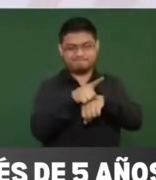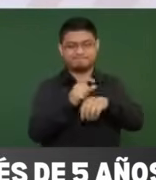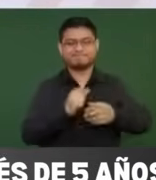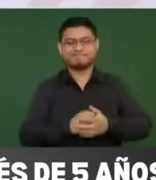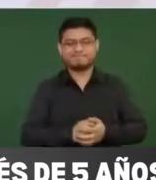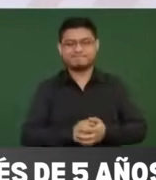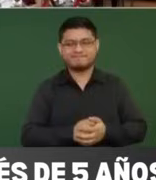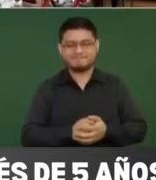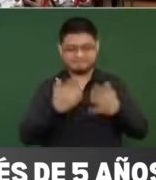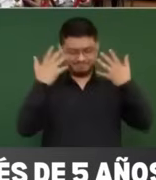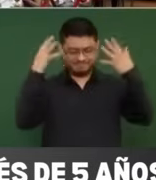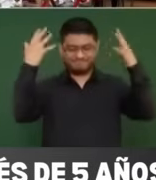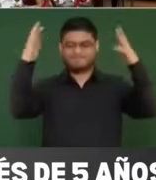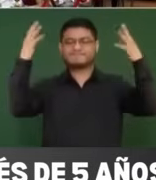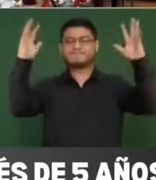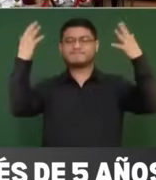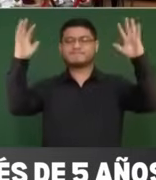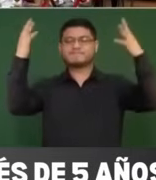decir,